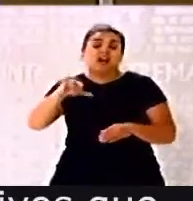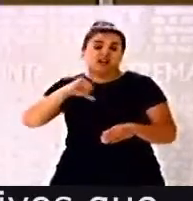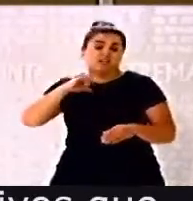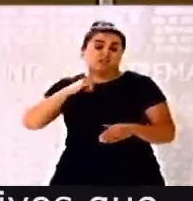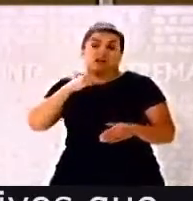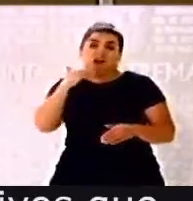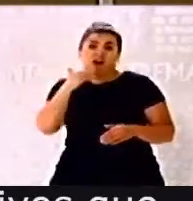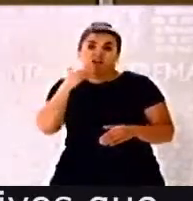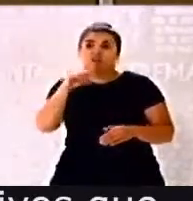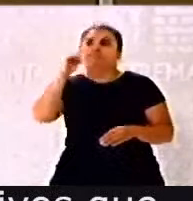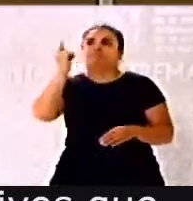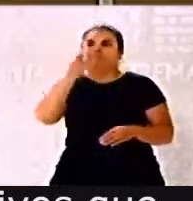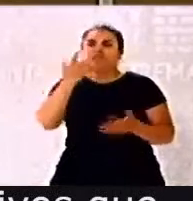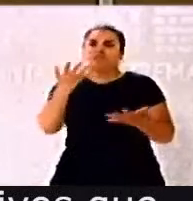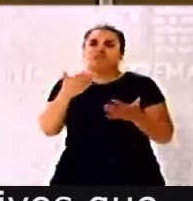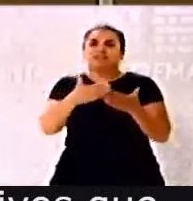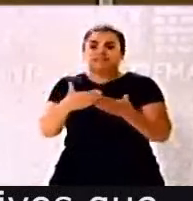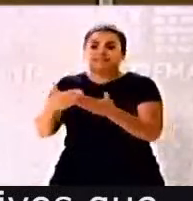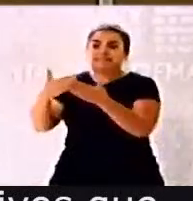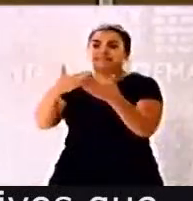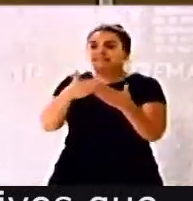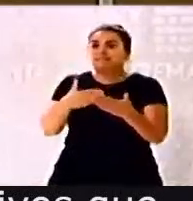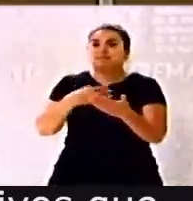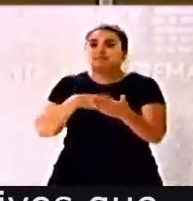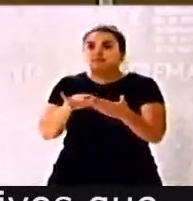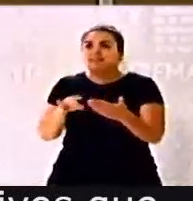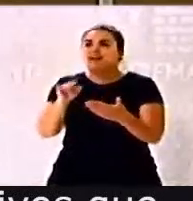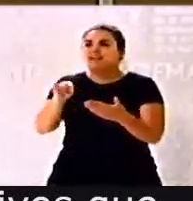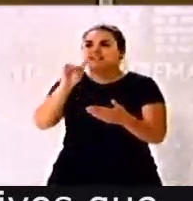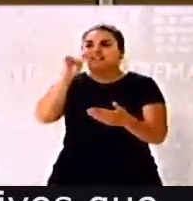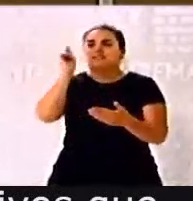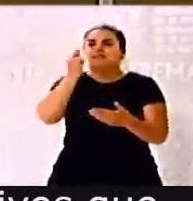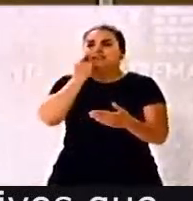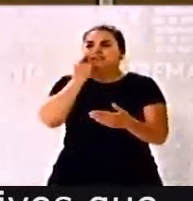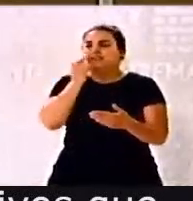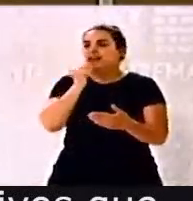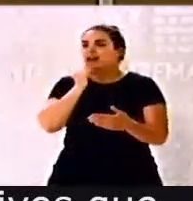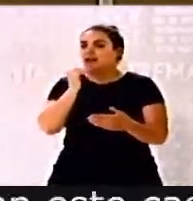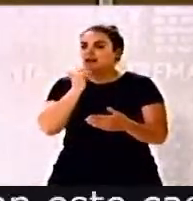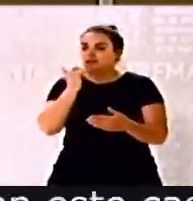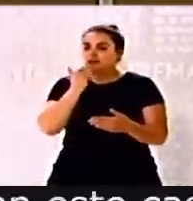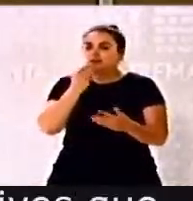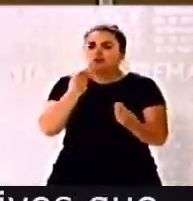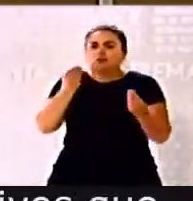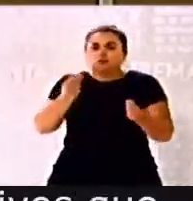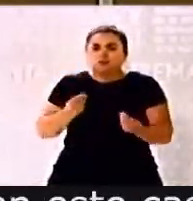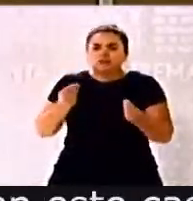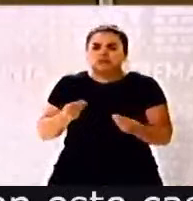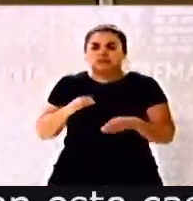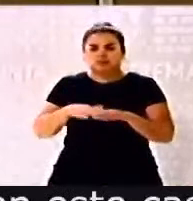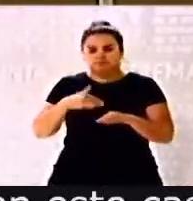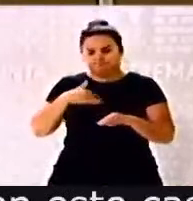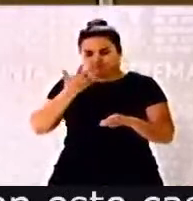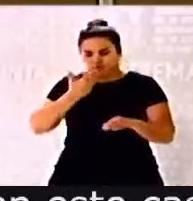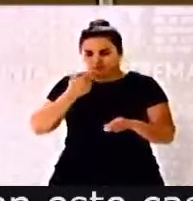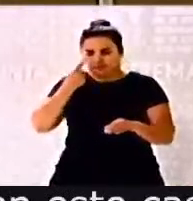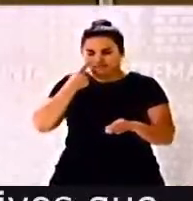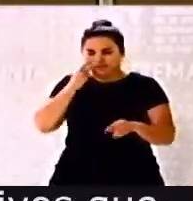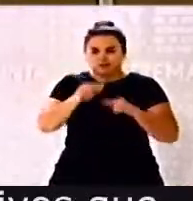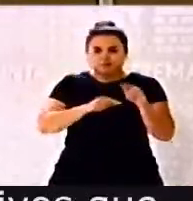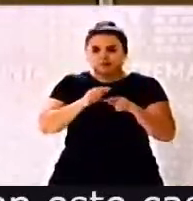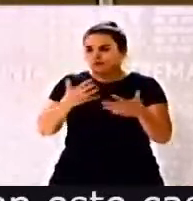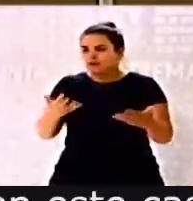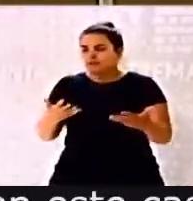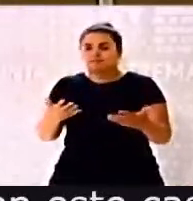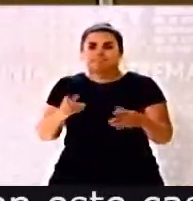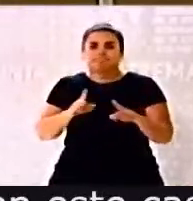que en este caso, en el estudio retrospectivo, tampoco encontremos algo sustancial que nos permita conocer cuál es la trazabilidad